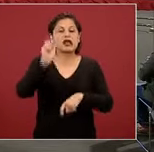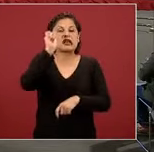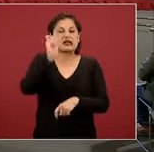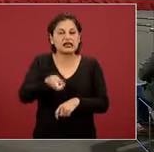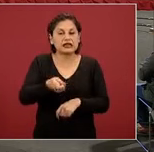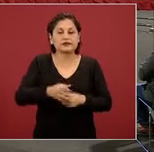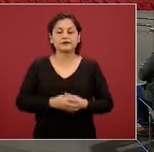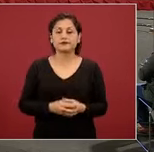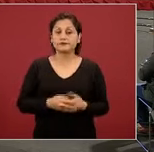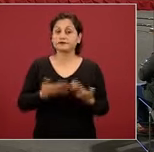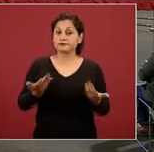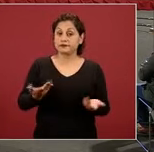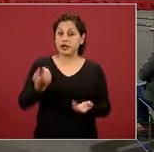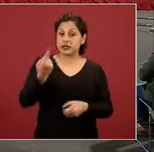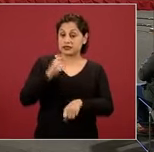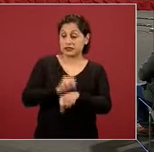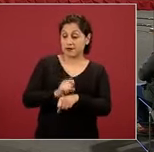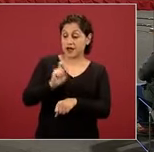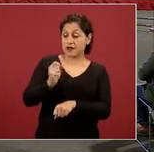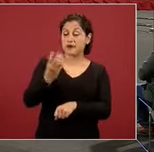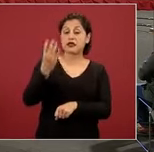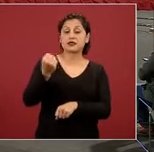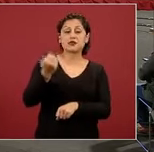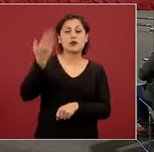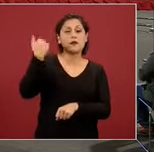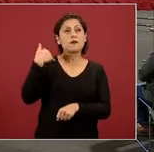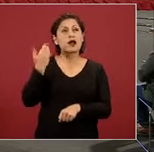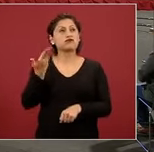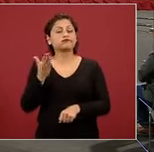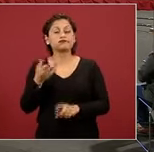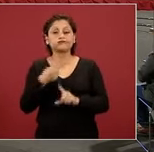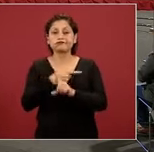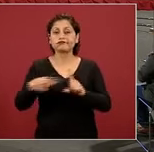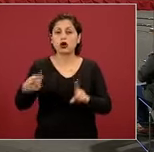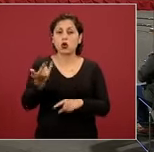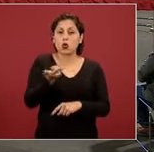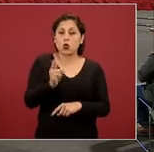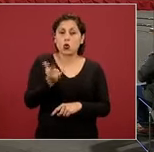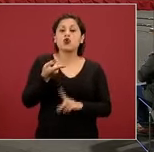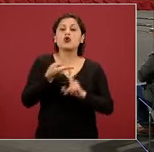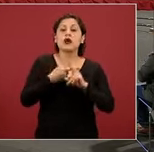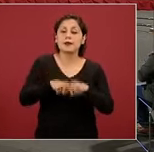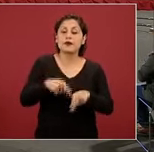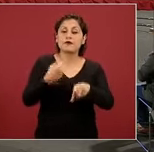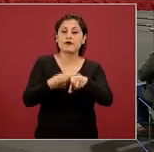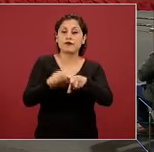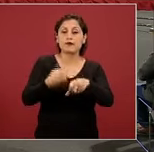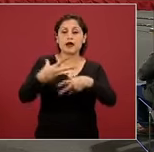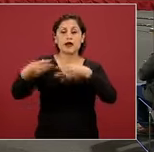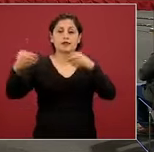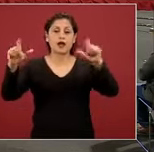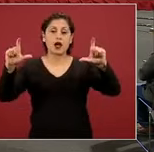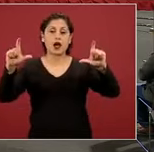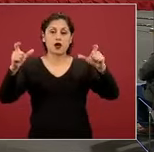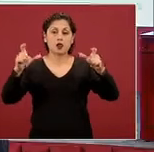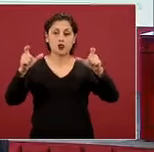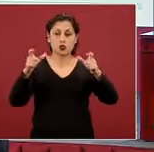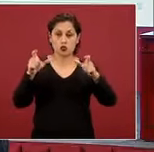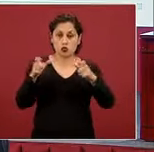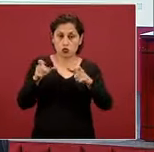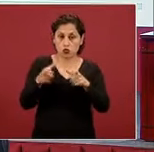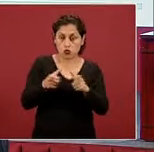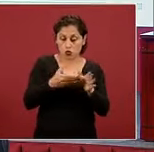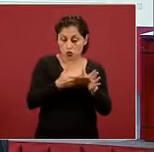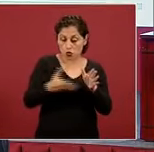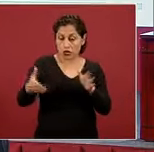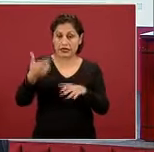baja desde la semana 29, esto es a mitad de julio, empezó el proceso de descenso, hoy completaríamos ya 7 semanas